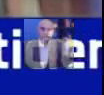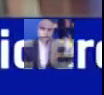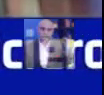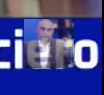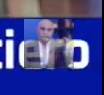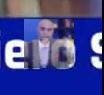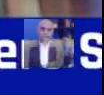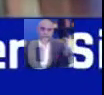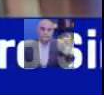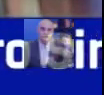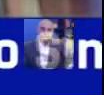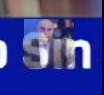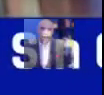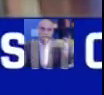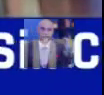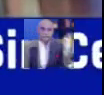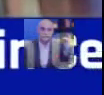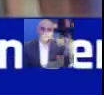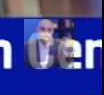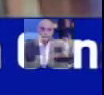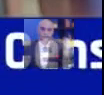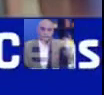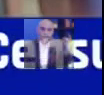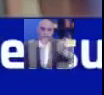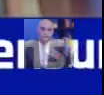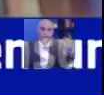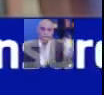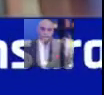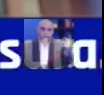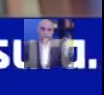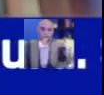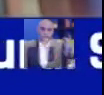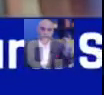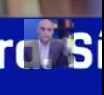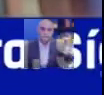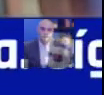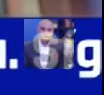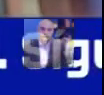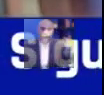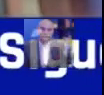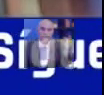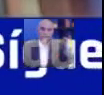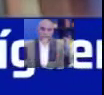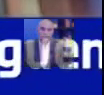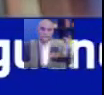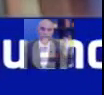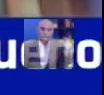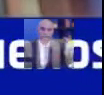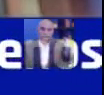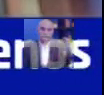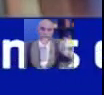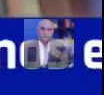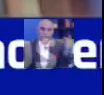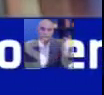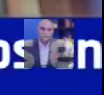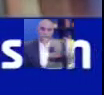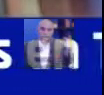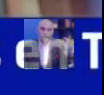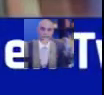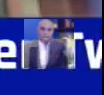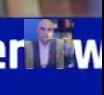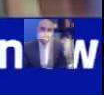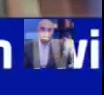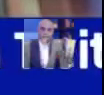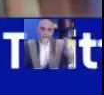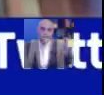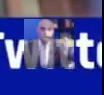trascendencia de un mineral que va a ser determinante en este siglo para el futuro de la